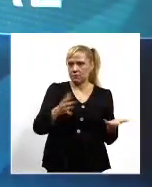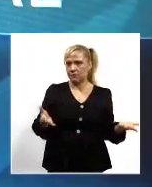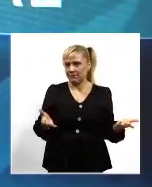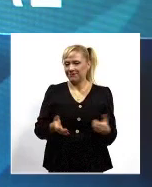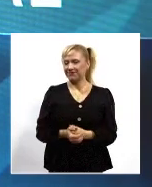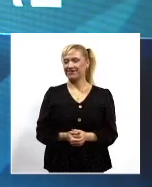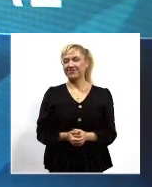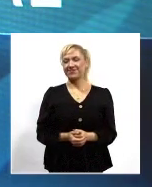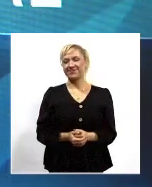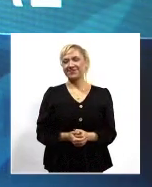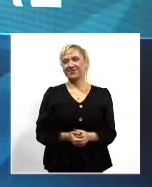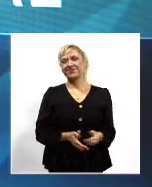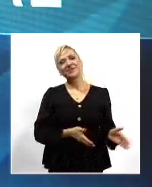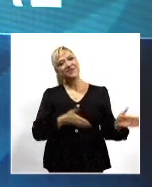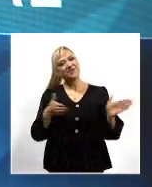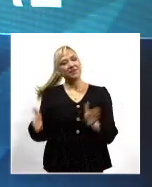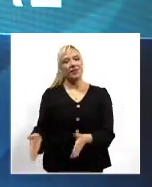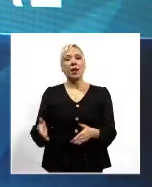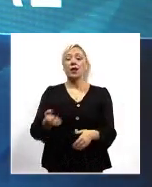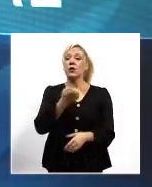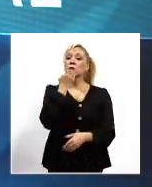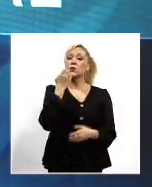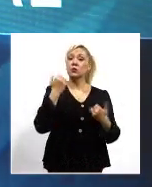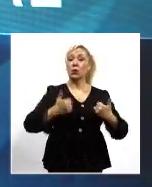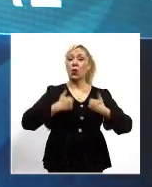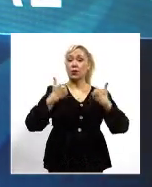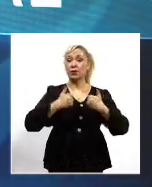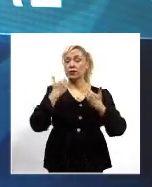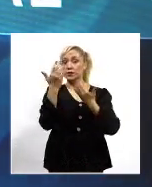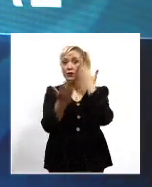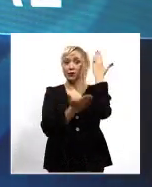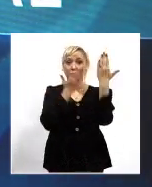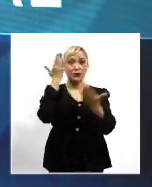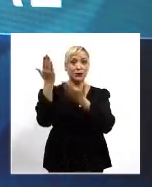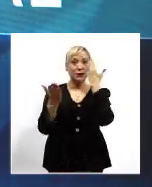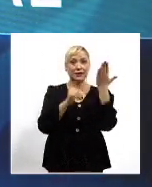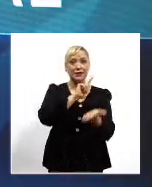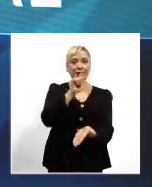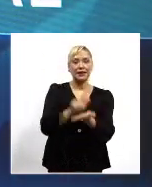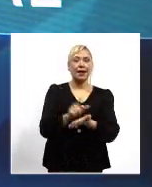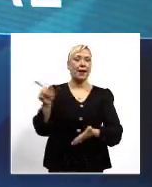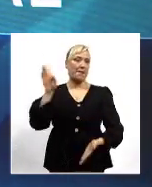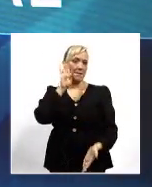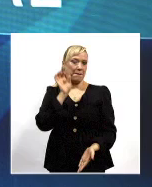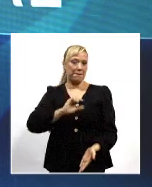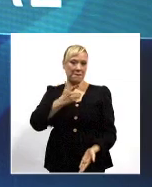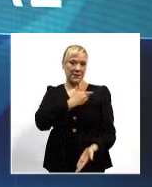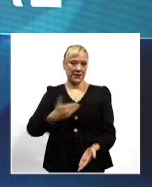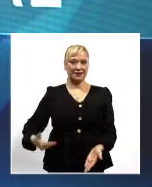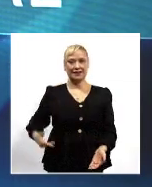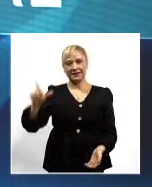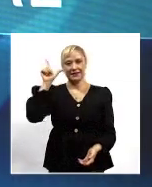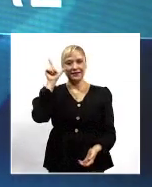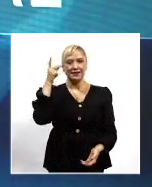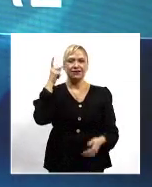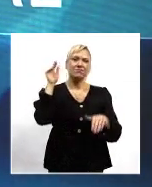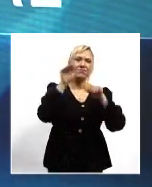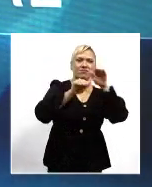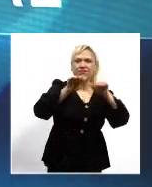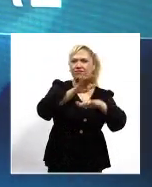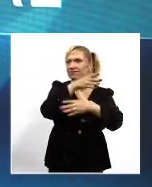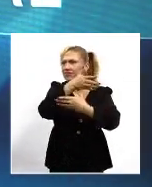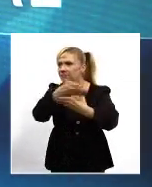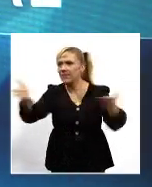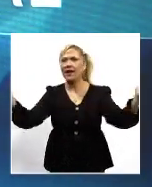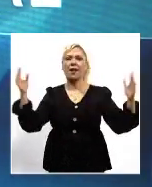En otros asuntos, ante el Colegio de Jóvenes Estudiantes de Derecho, la ministra presidenta Norma Lucía Piña convocó a los profesionales del derecho